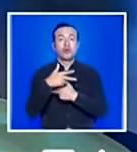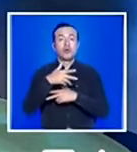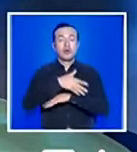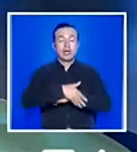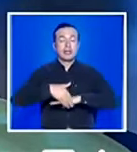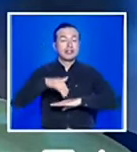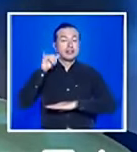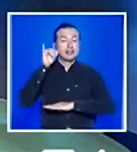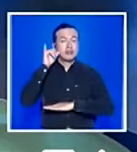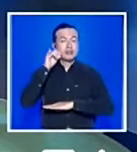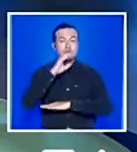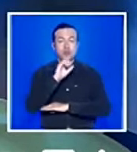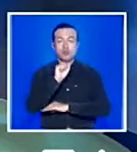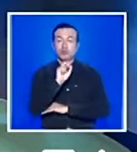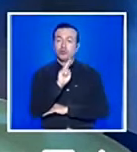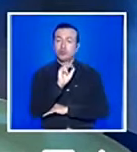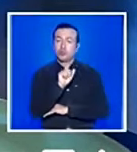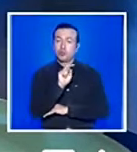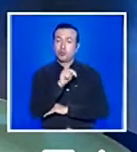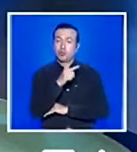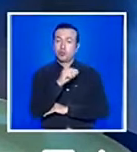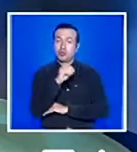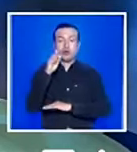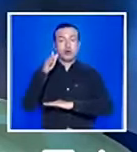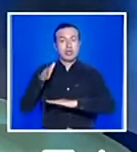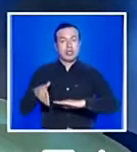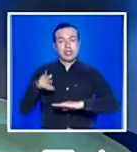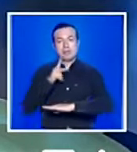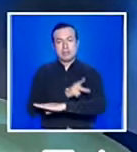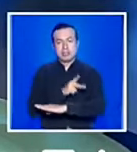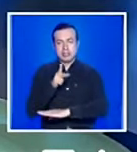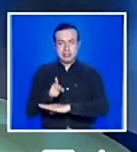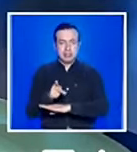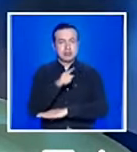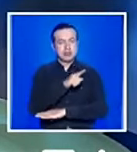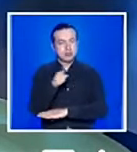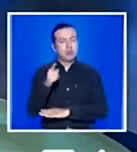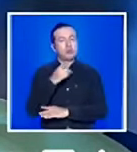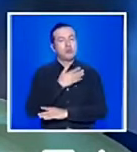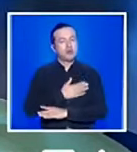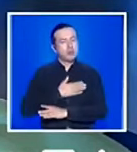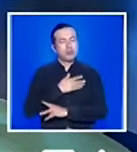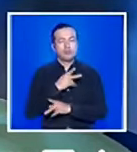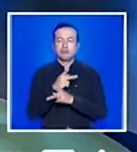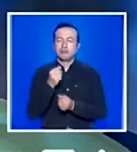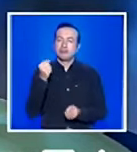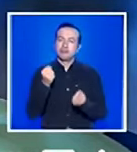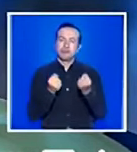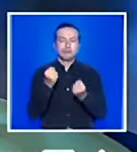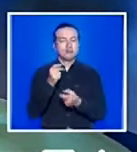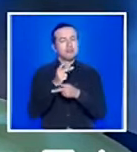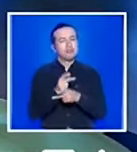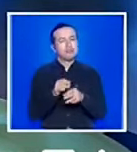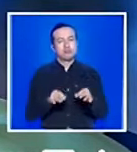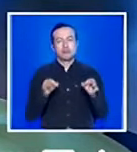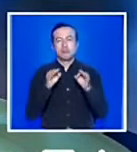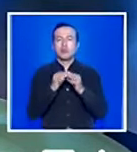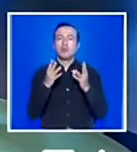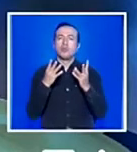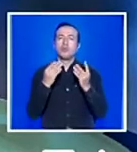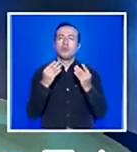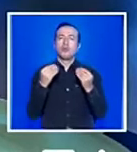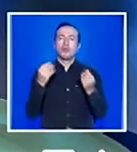sector de Cuscungo hasta la avenida Pichincha en el Trébol. Por favor, conduzca con precaución, como le decimos todas las mañanas, hay muchos